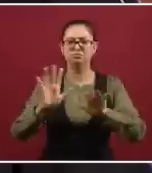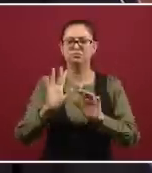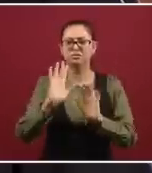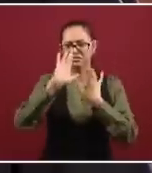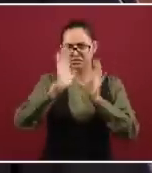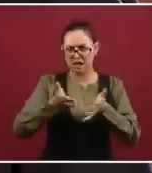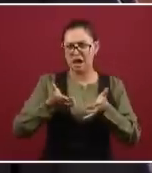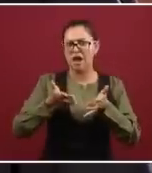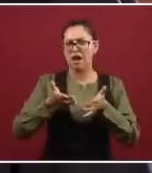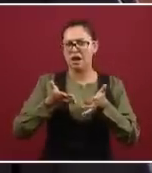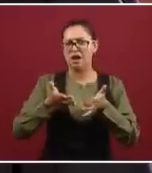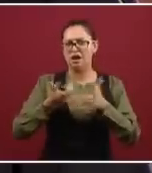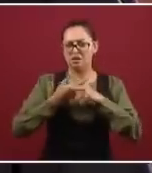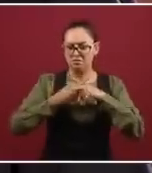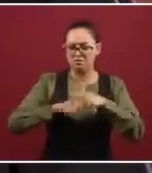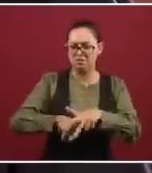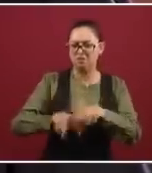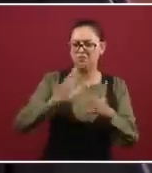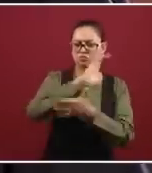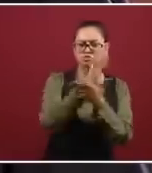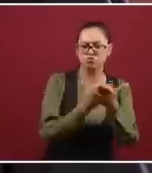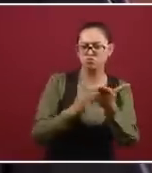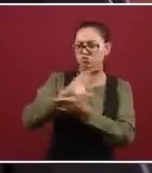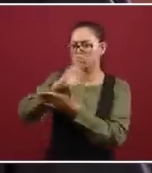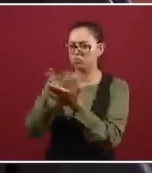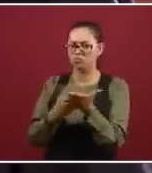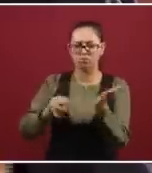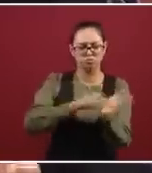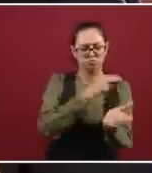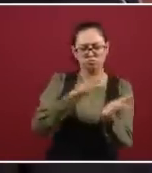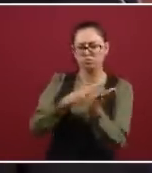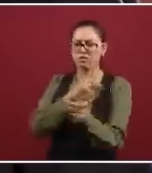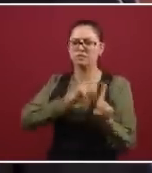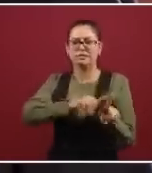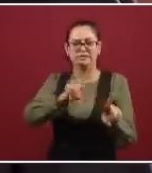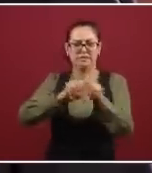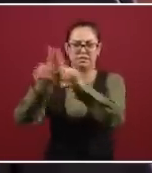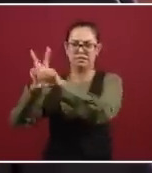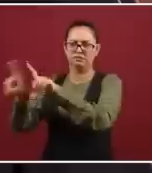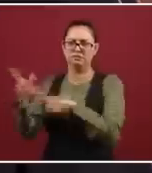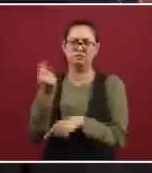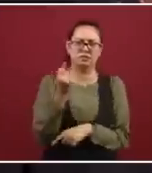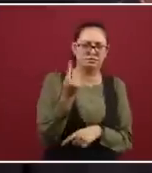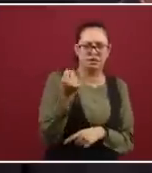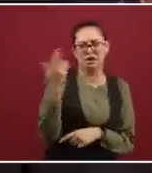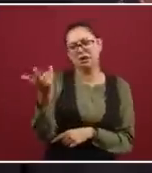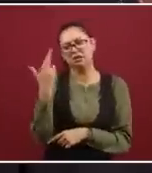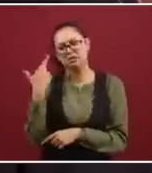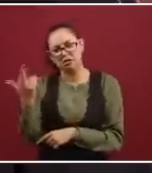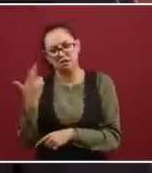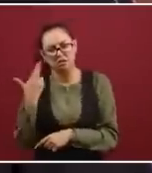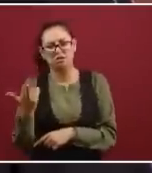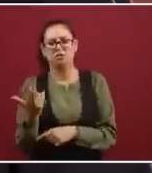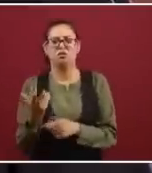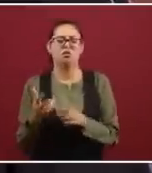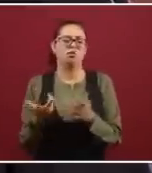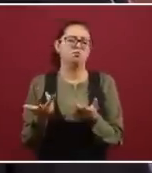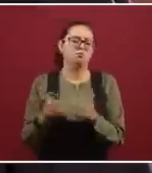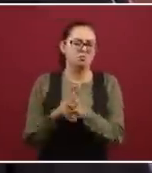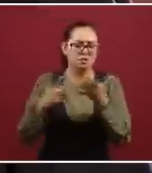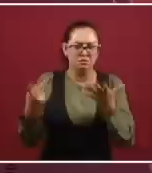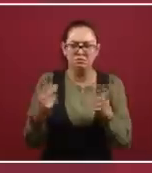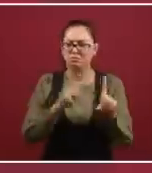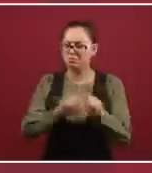están haciendo contratos con medios, nos están incluso